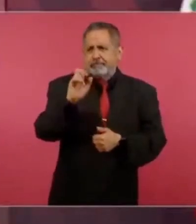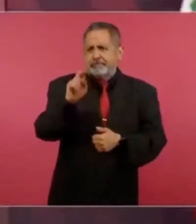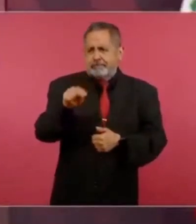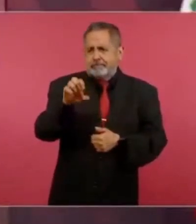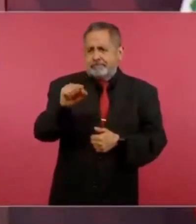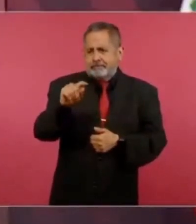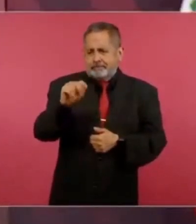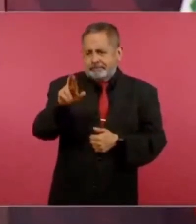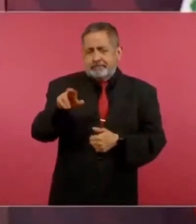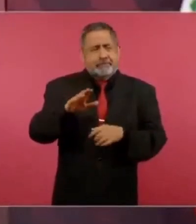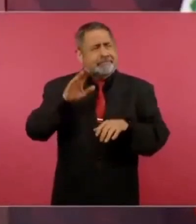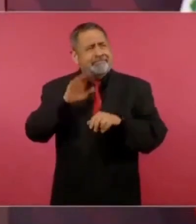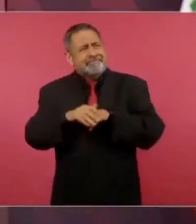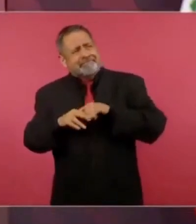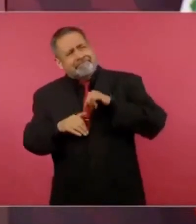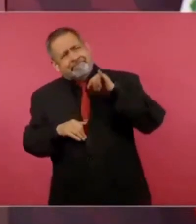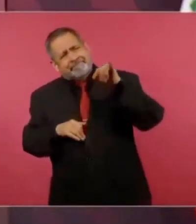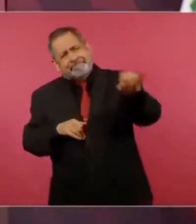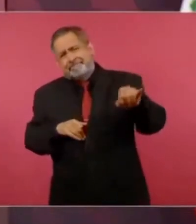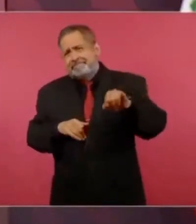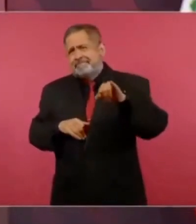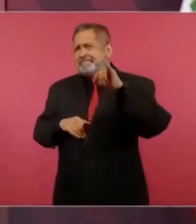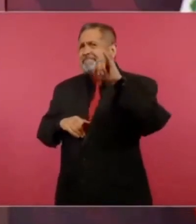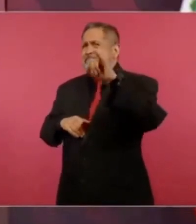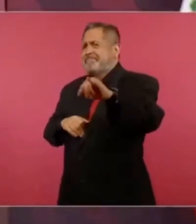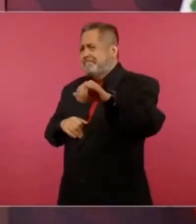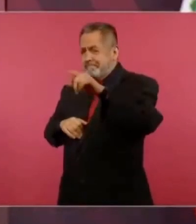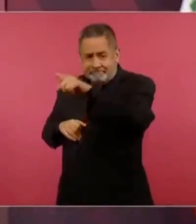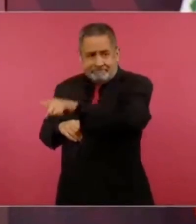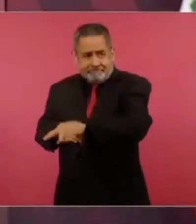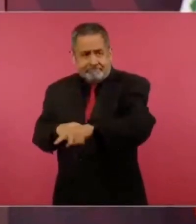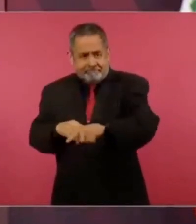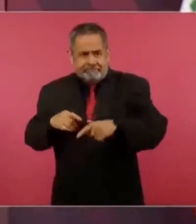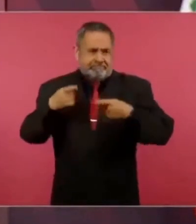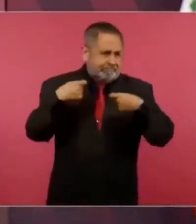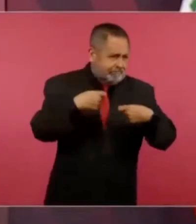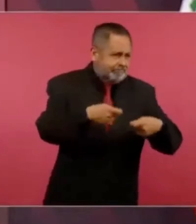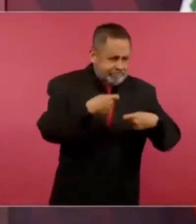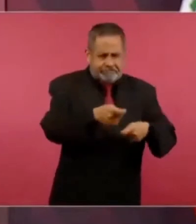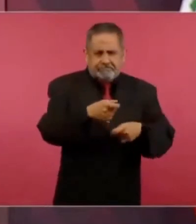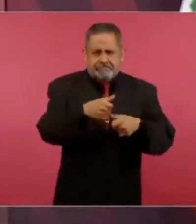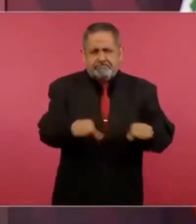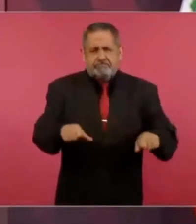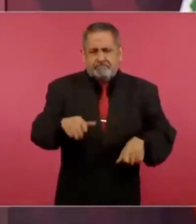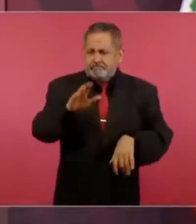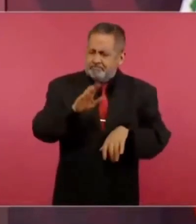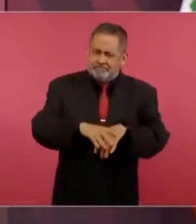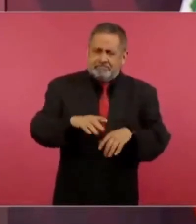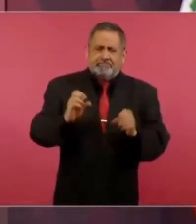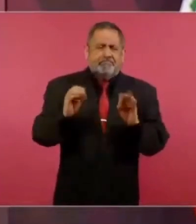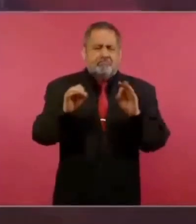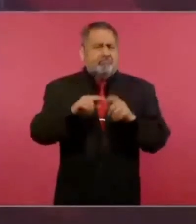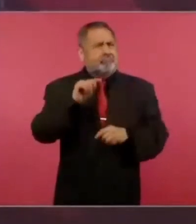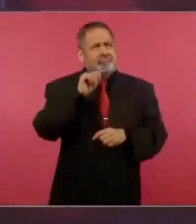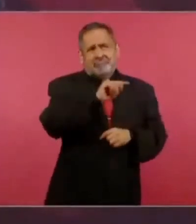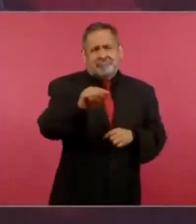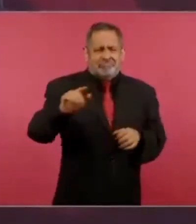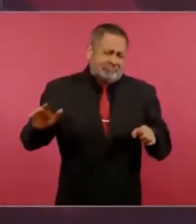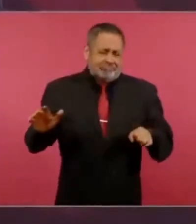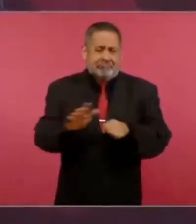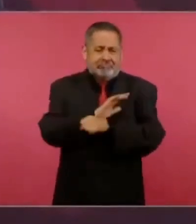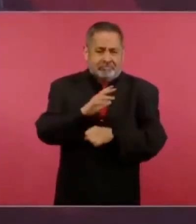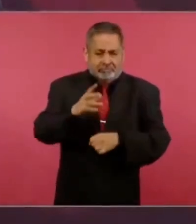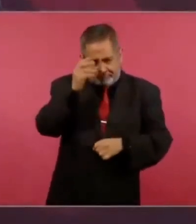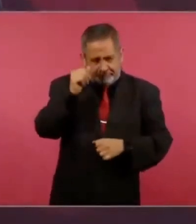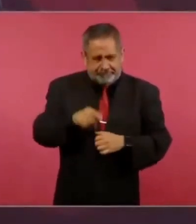las zonas más apartadas de México. Es el banco que tiene más sucursales en todo el país. Imagínate lo